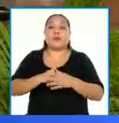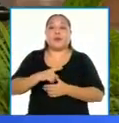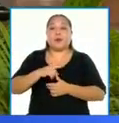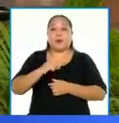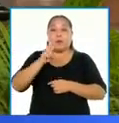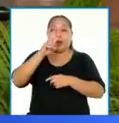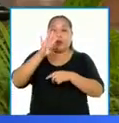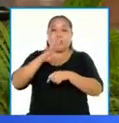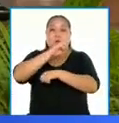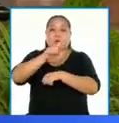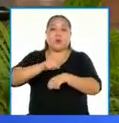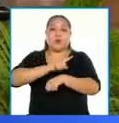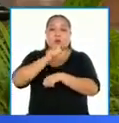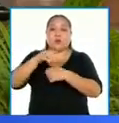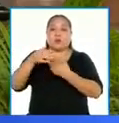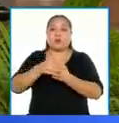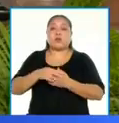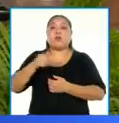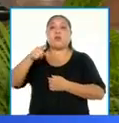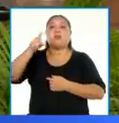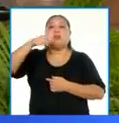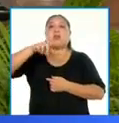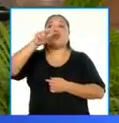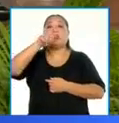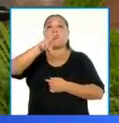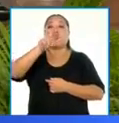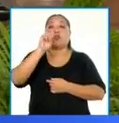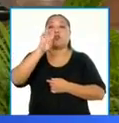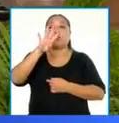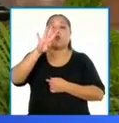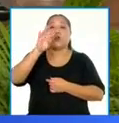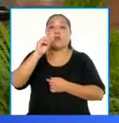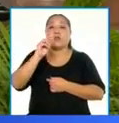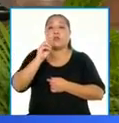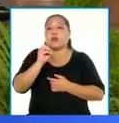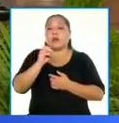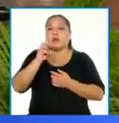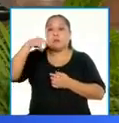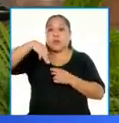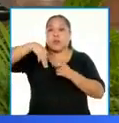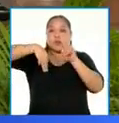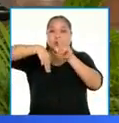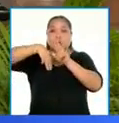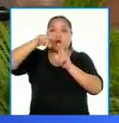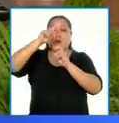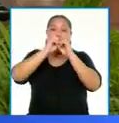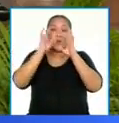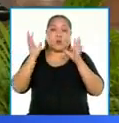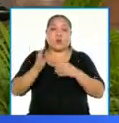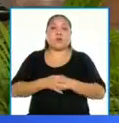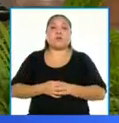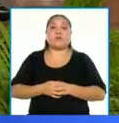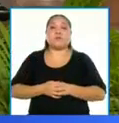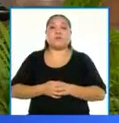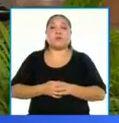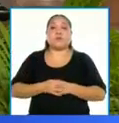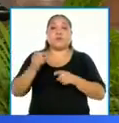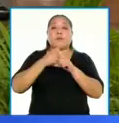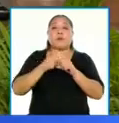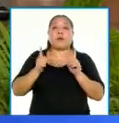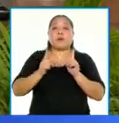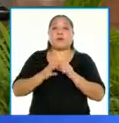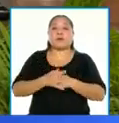24, funcionando las 24 horas, tiene 240 metros cúbicos día, ¿no es cierto? Pero si